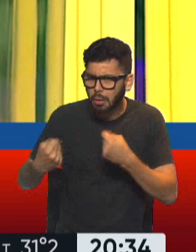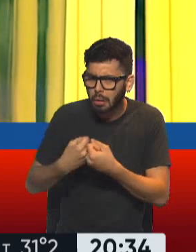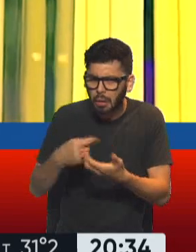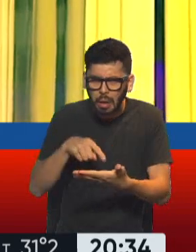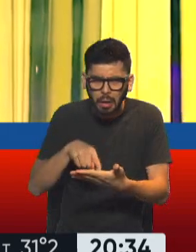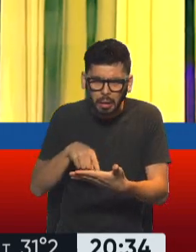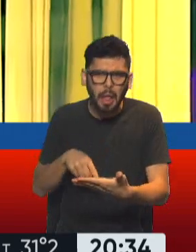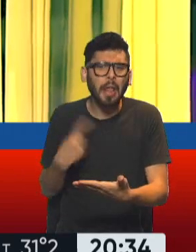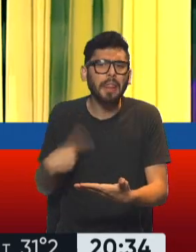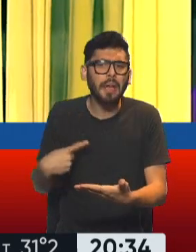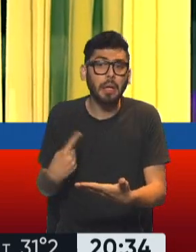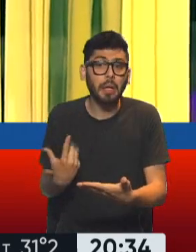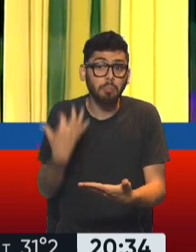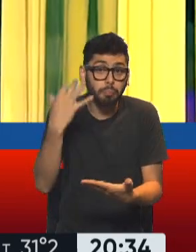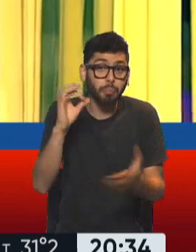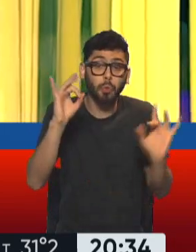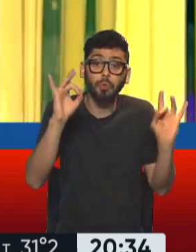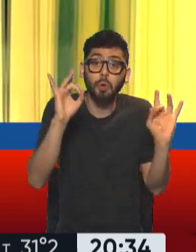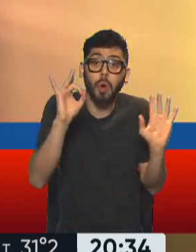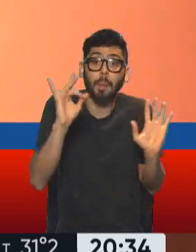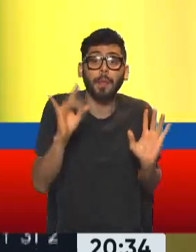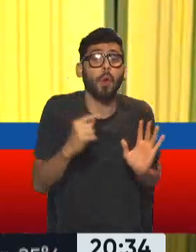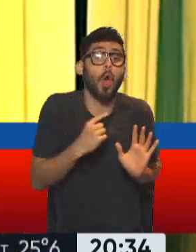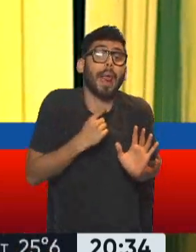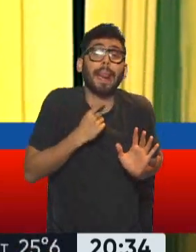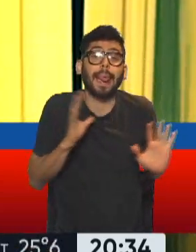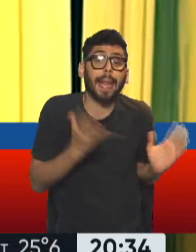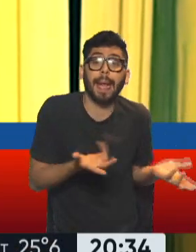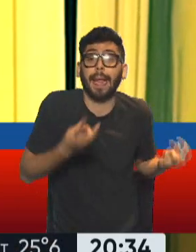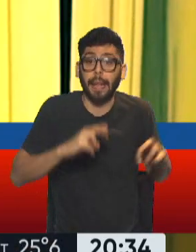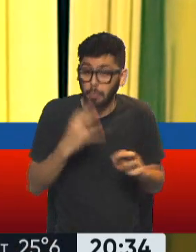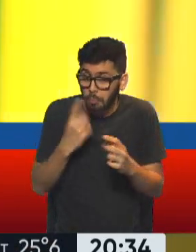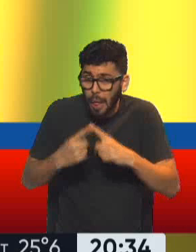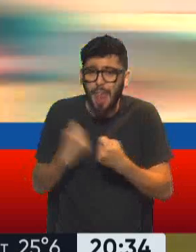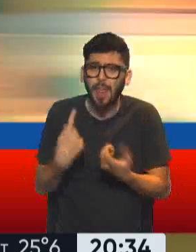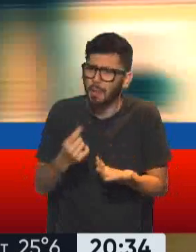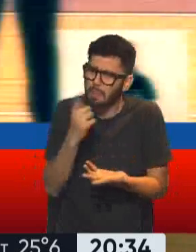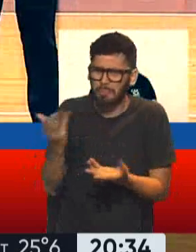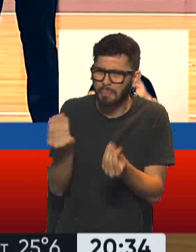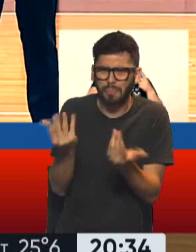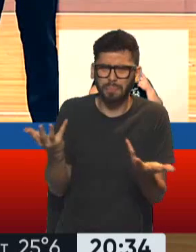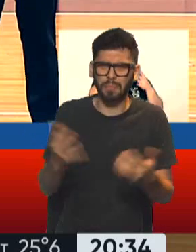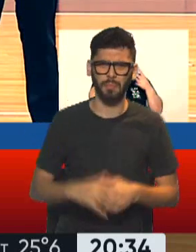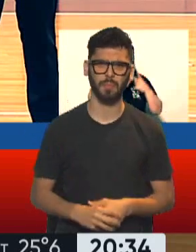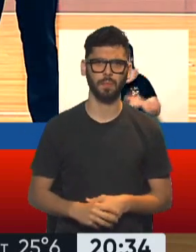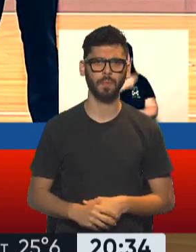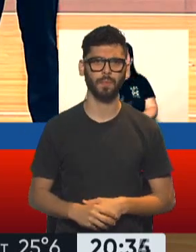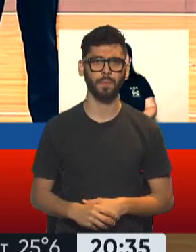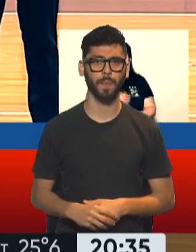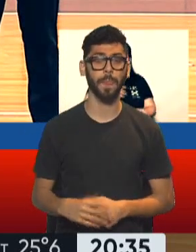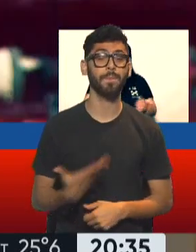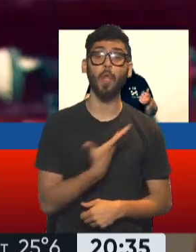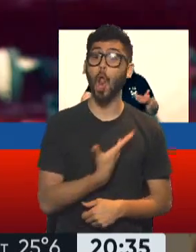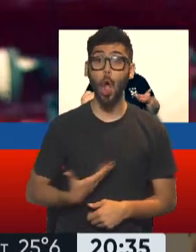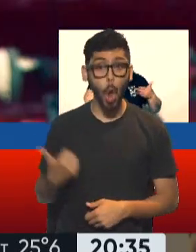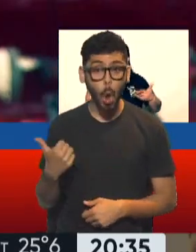acuerdo salvo la mera expresión de deseos y la convocatoria nada de todo esto parece consistente el gobierno no ha mostrado ninguna